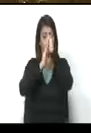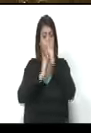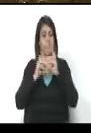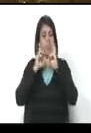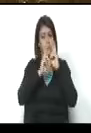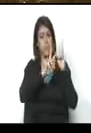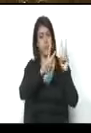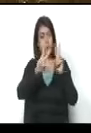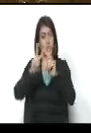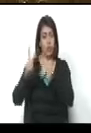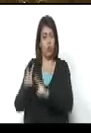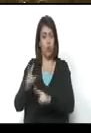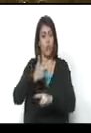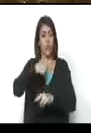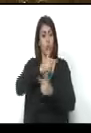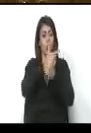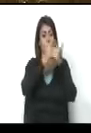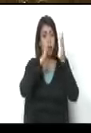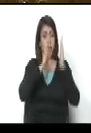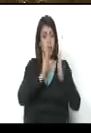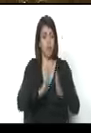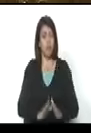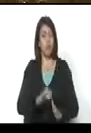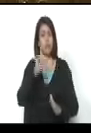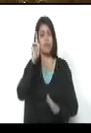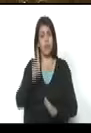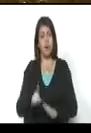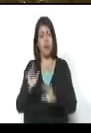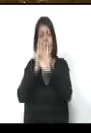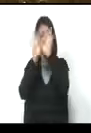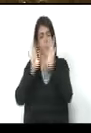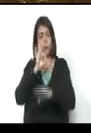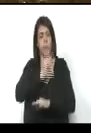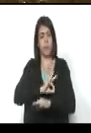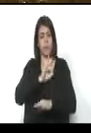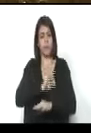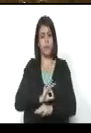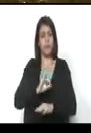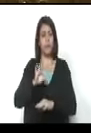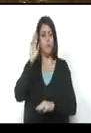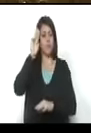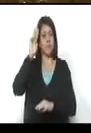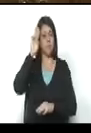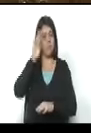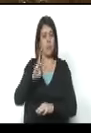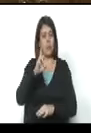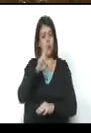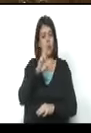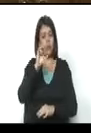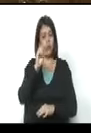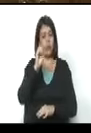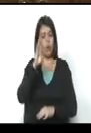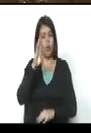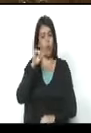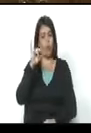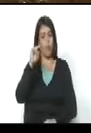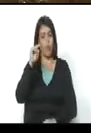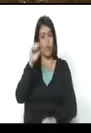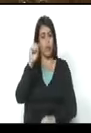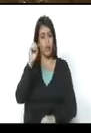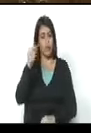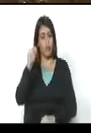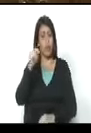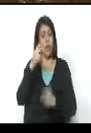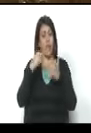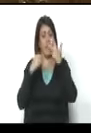visión geográfica de nuestro libertador Simón Bolívar y el modelo social del maestro Robinson, contenido en lo que son las